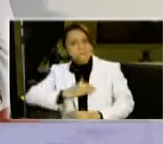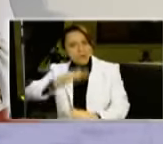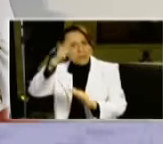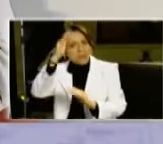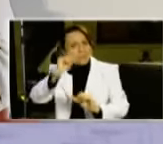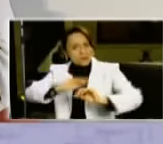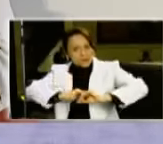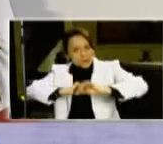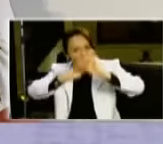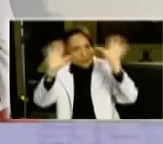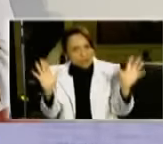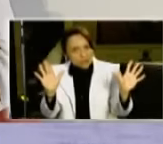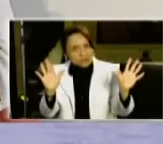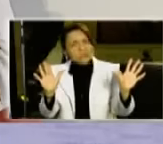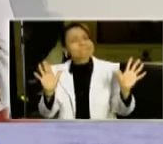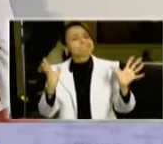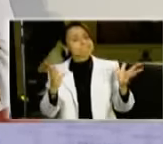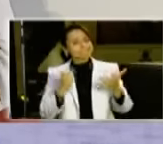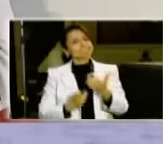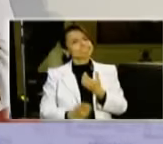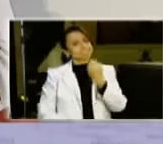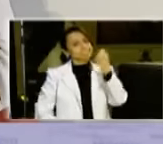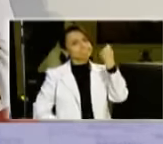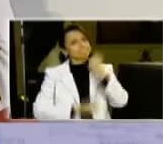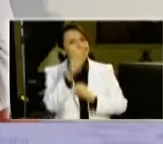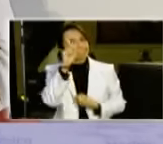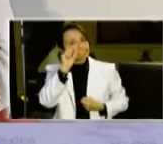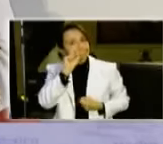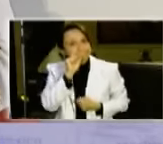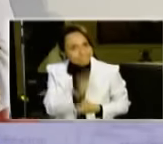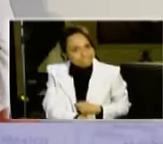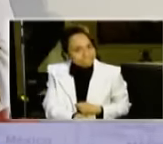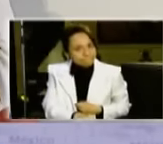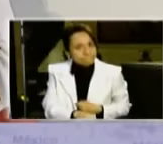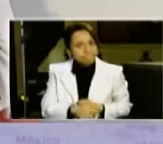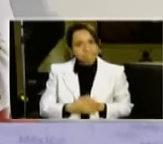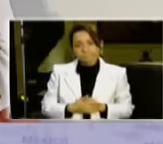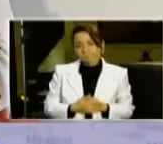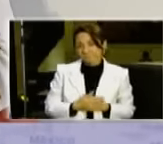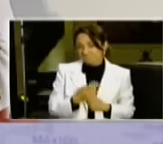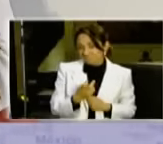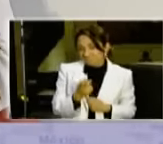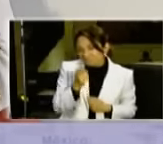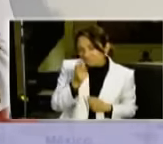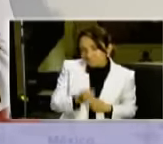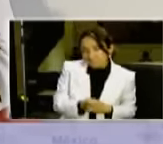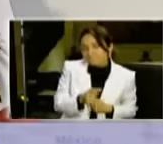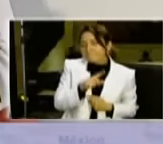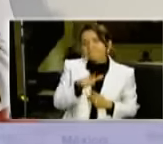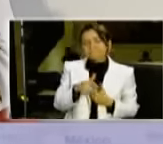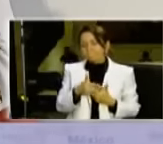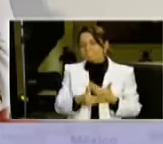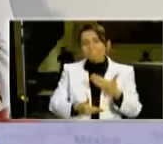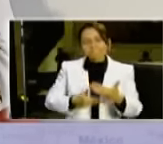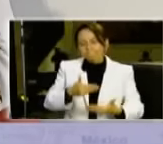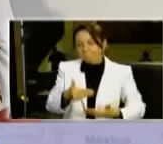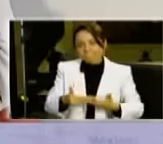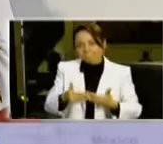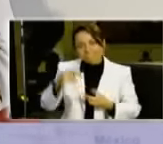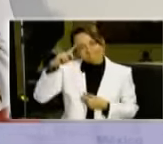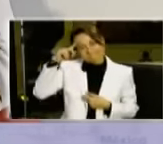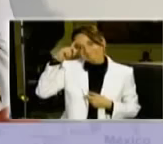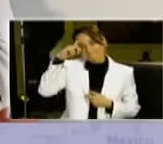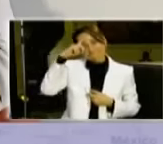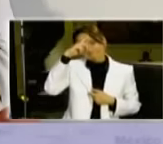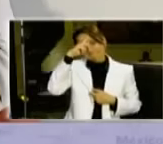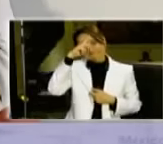ciertamente la mejor condición para pesar efectivamente los acontecimientos internacionales como queremos y como es indispensable